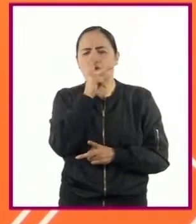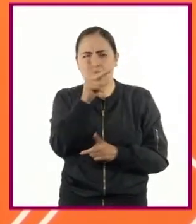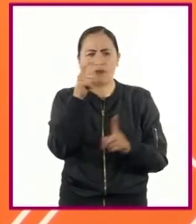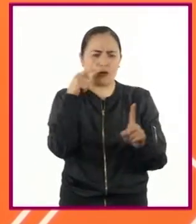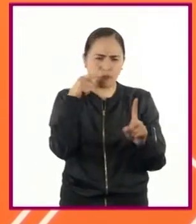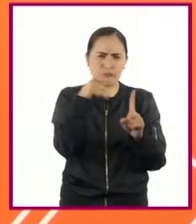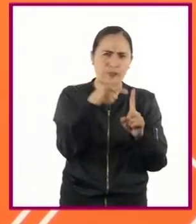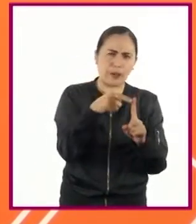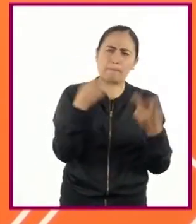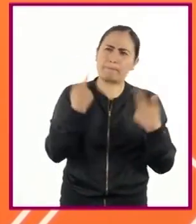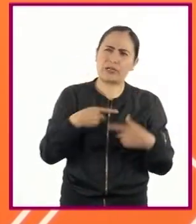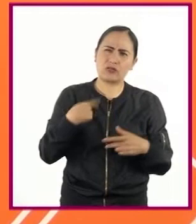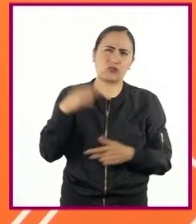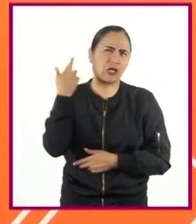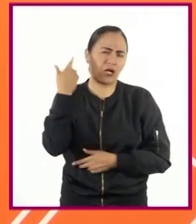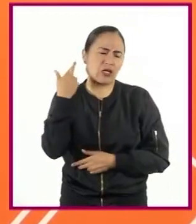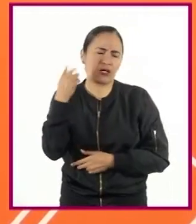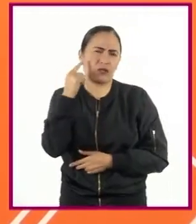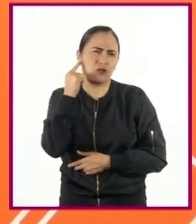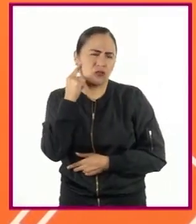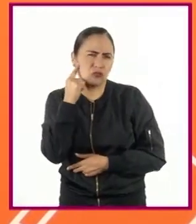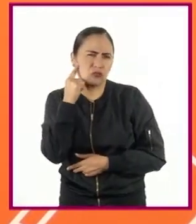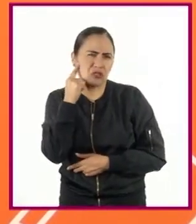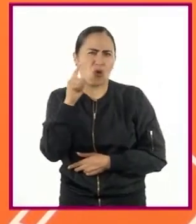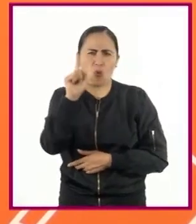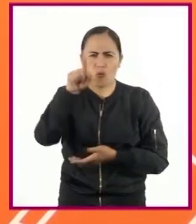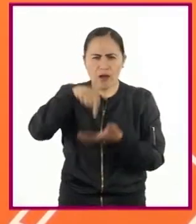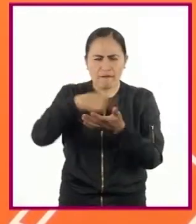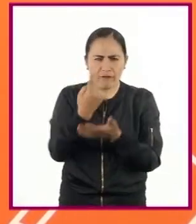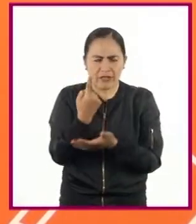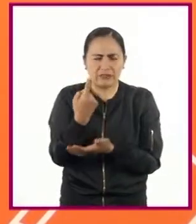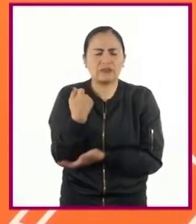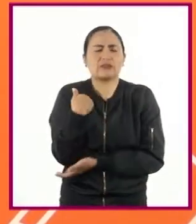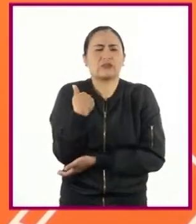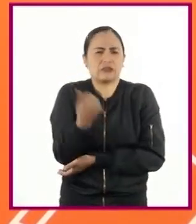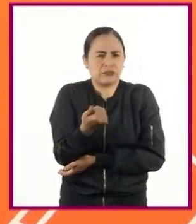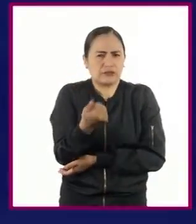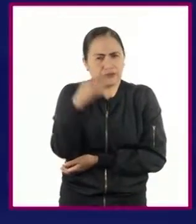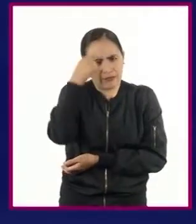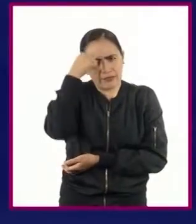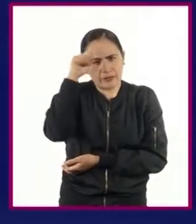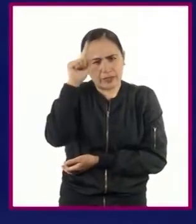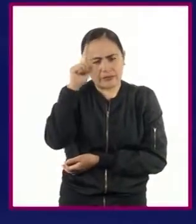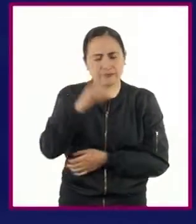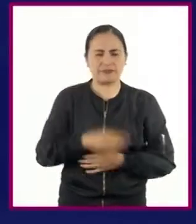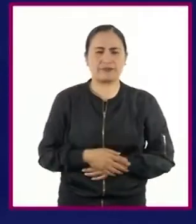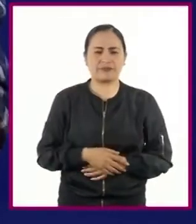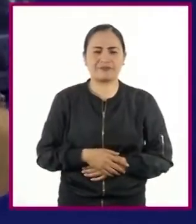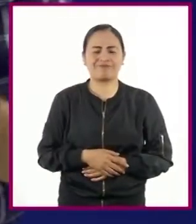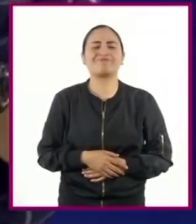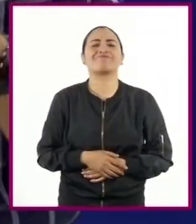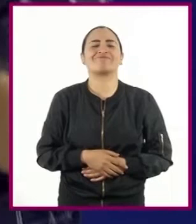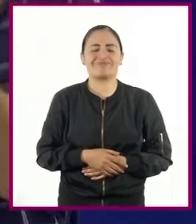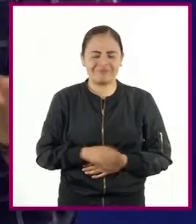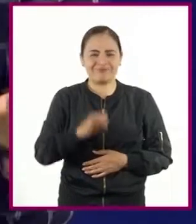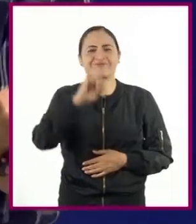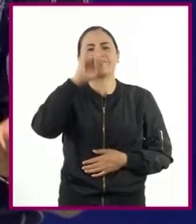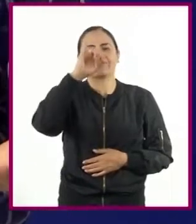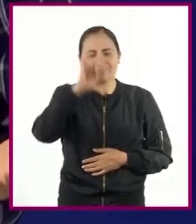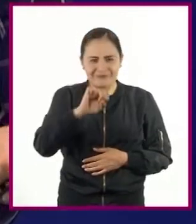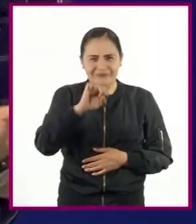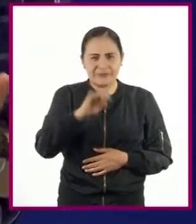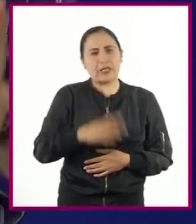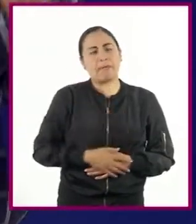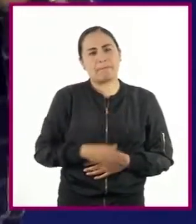al radioescucha captar de una sola oída de lo que se está hablando. Claro, entiendo. Es mejor